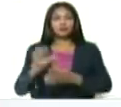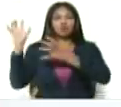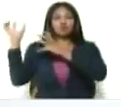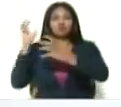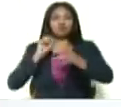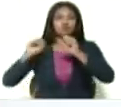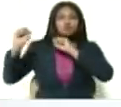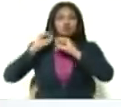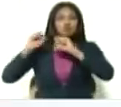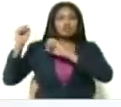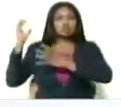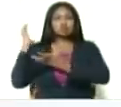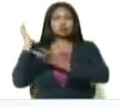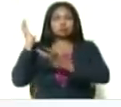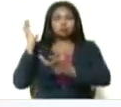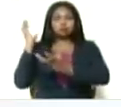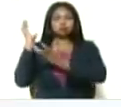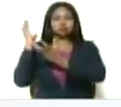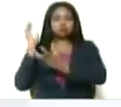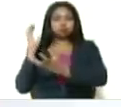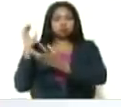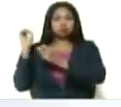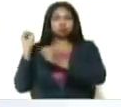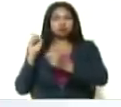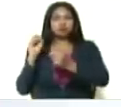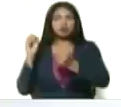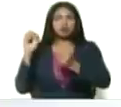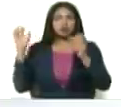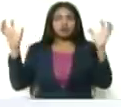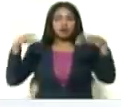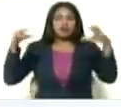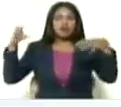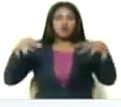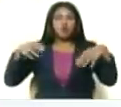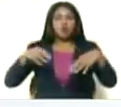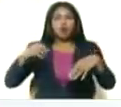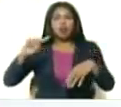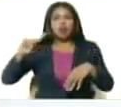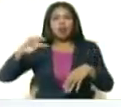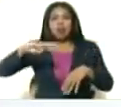mover la imagen y la fueron a desenredar, cayeron limones.